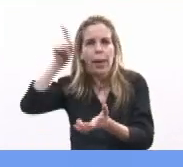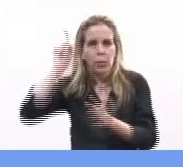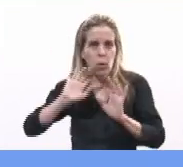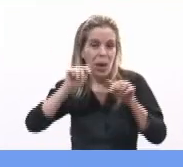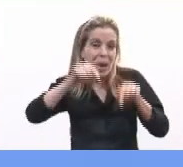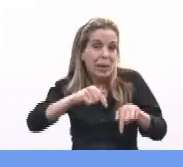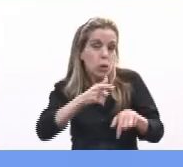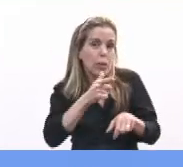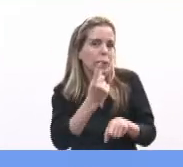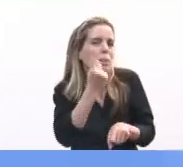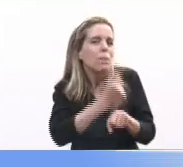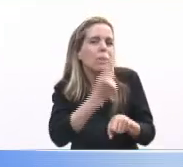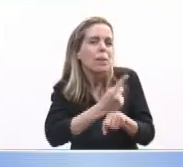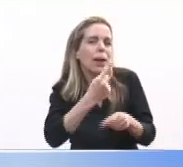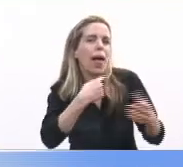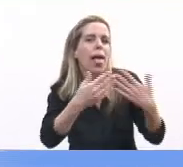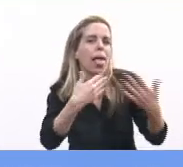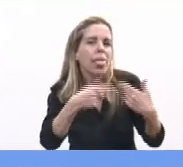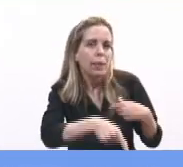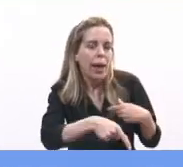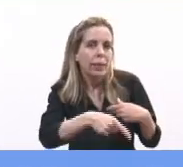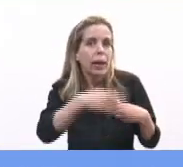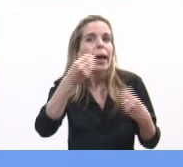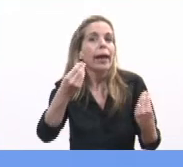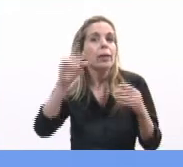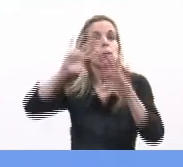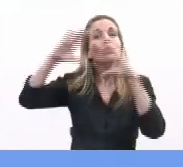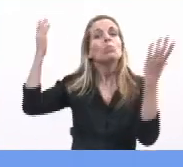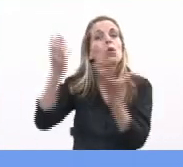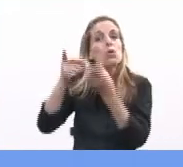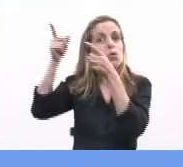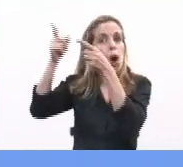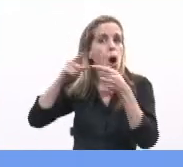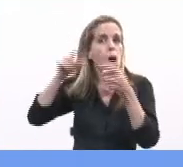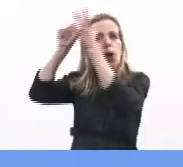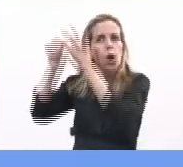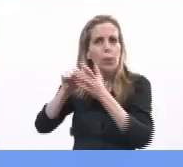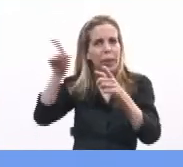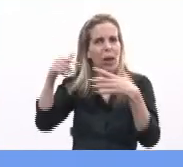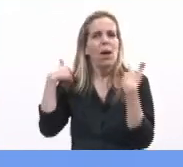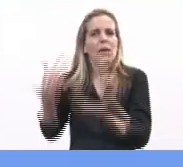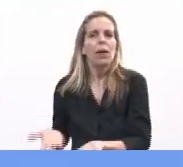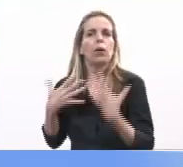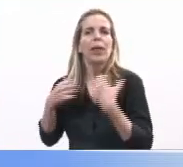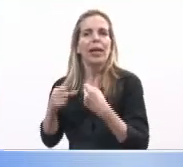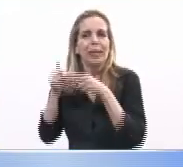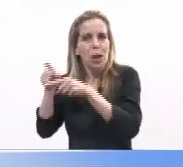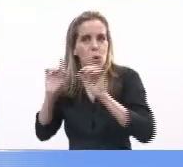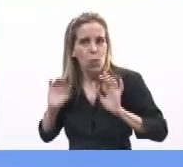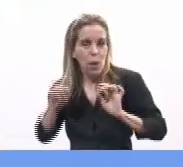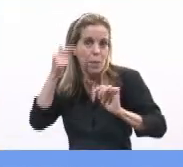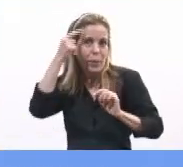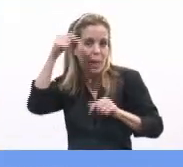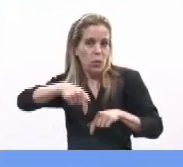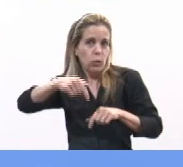primer debate de lo que el mundo o la humanidad está haciendo hoy en beneficio de la salud de las actuales generaciones de las